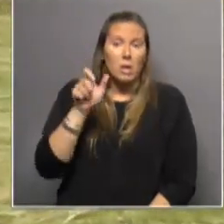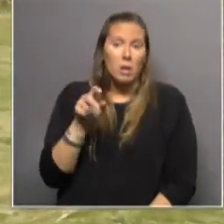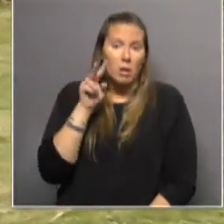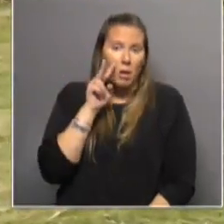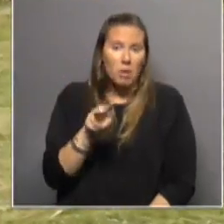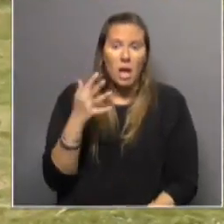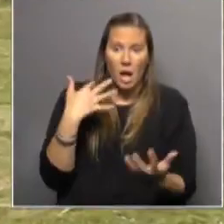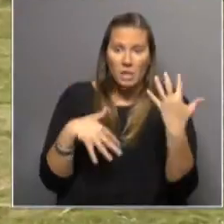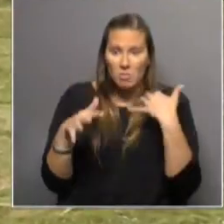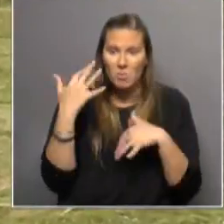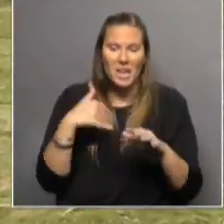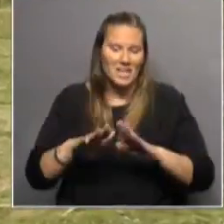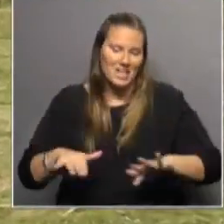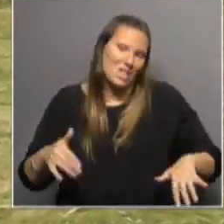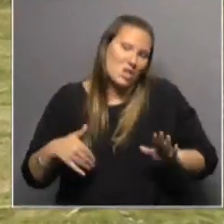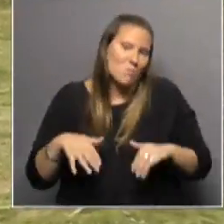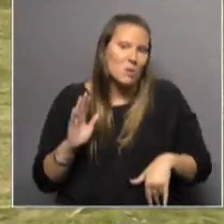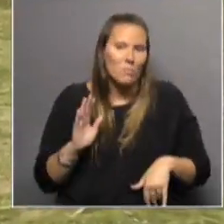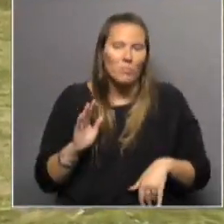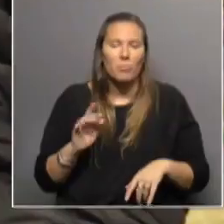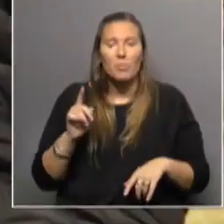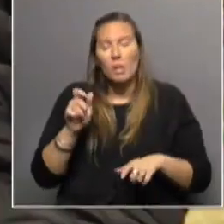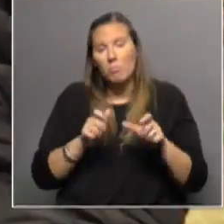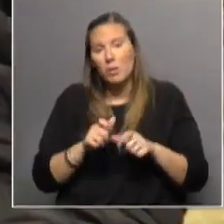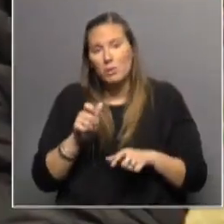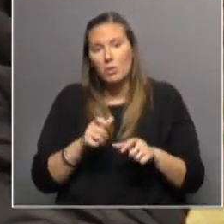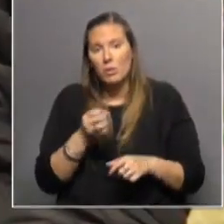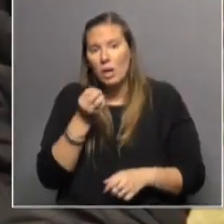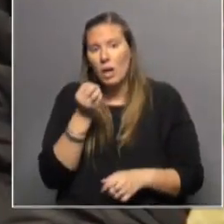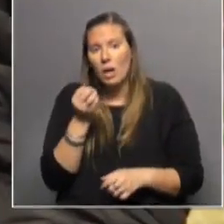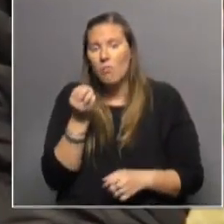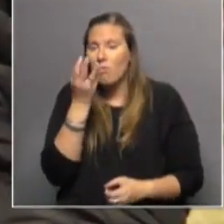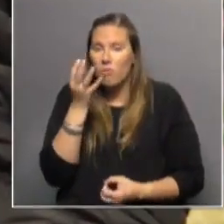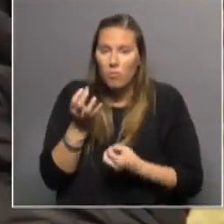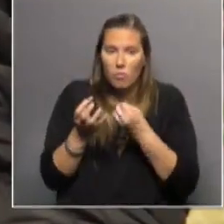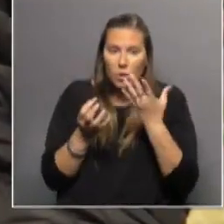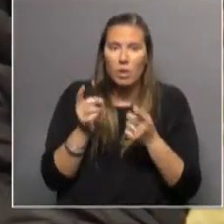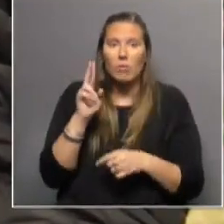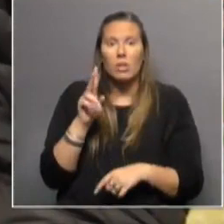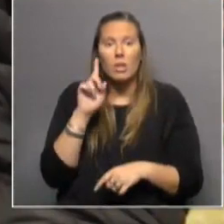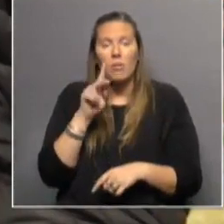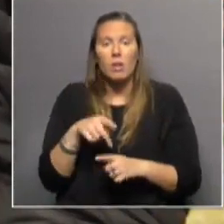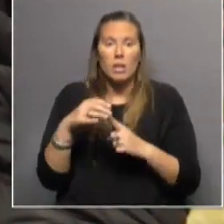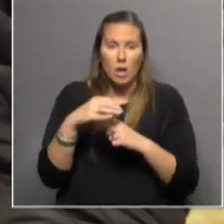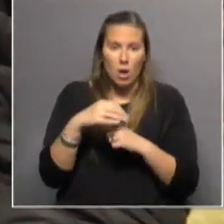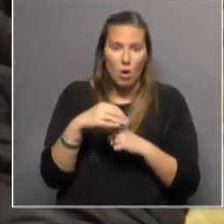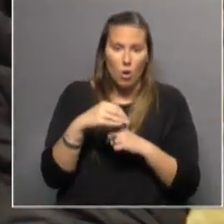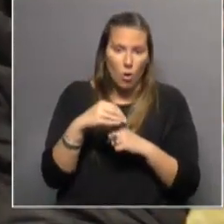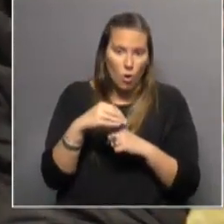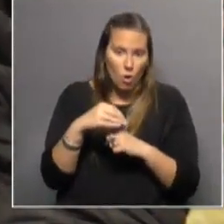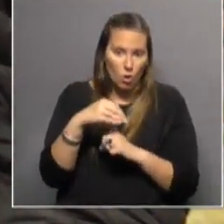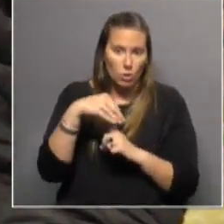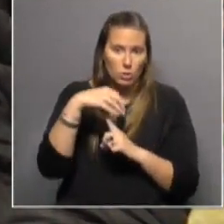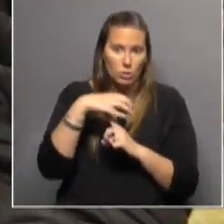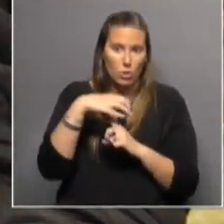ver los animales que hay, los niños, más que nada. Gente que viene a ver flora, gente que viene a ver funga. Fungas, viste, con los